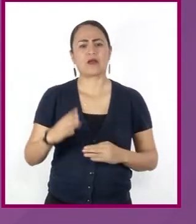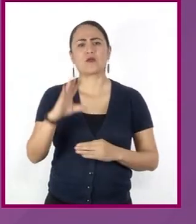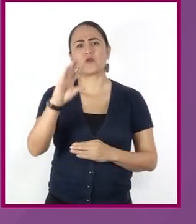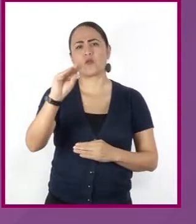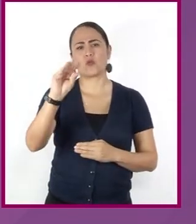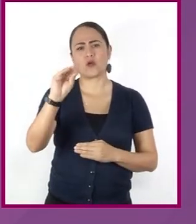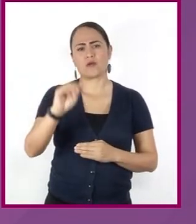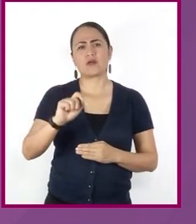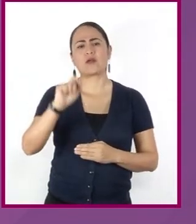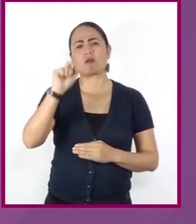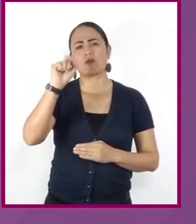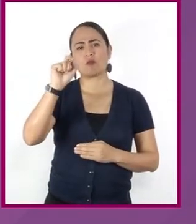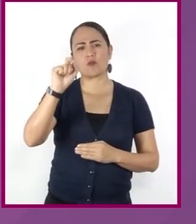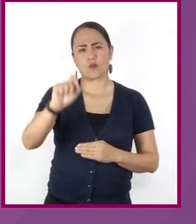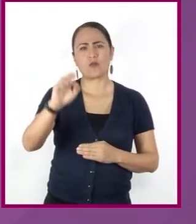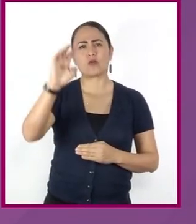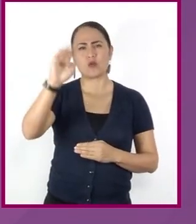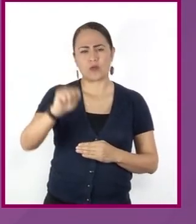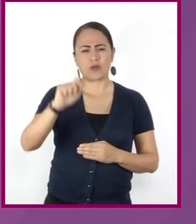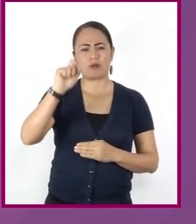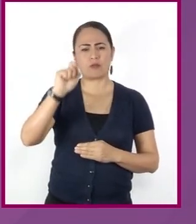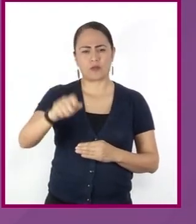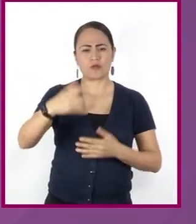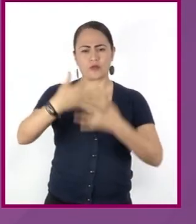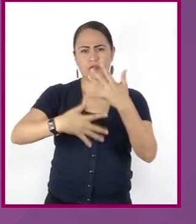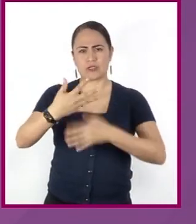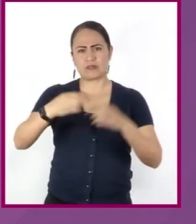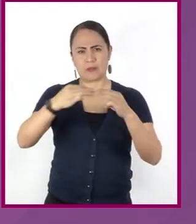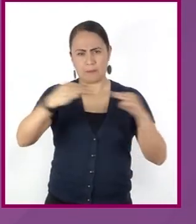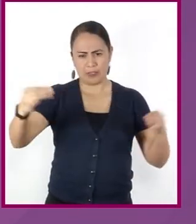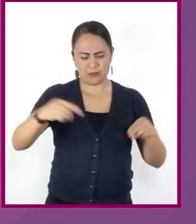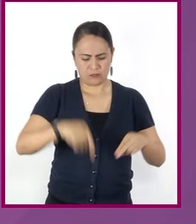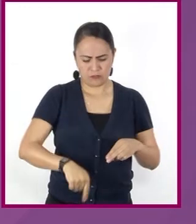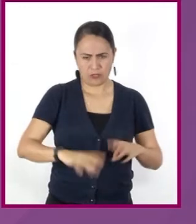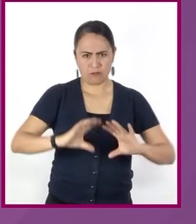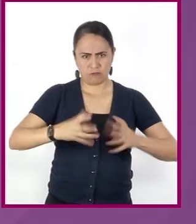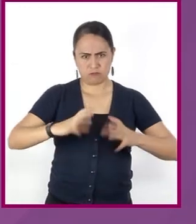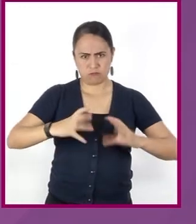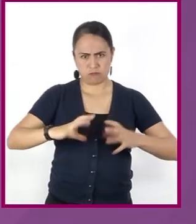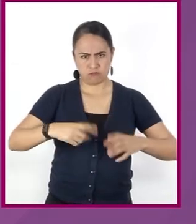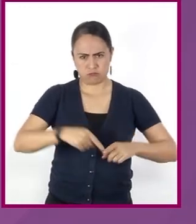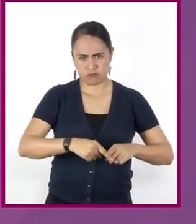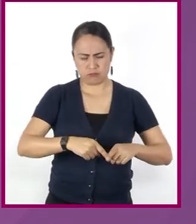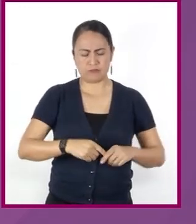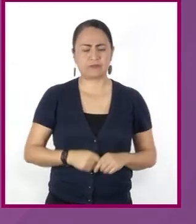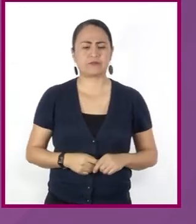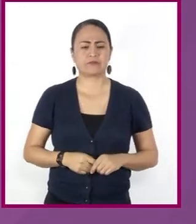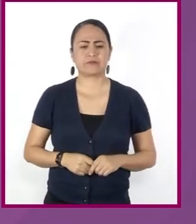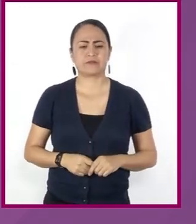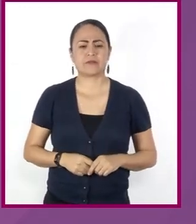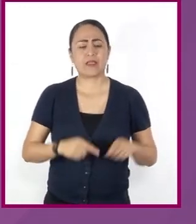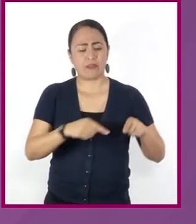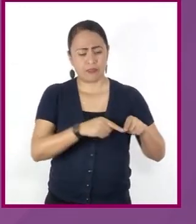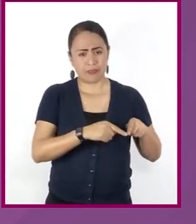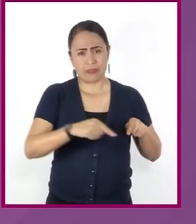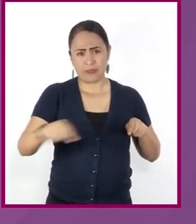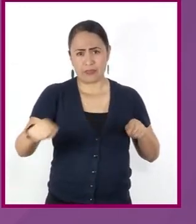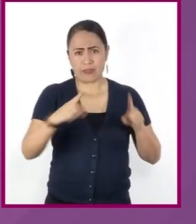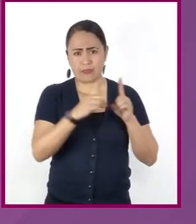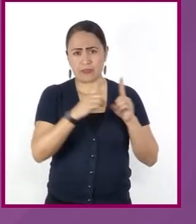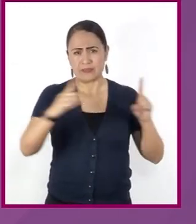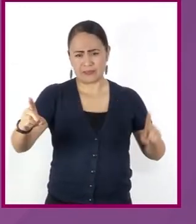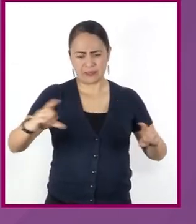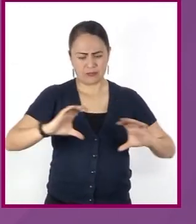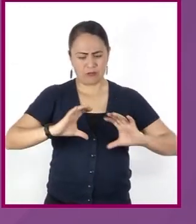a 9.15 metros de la posición del balón. Entonces, ¿a qué distancia aproximada